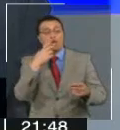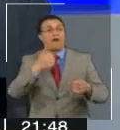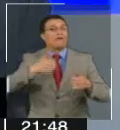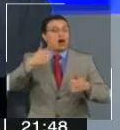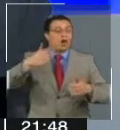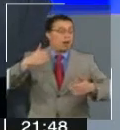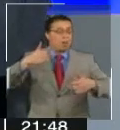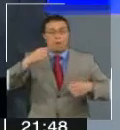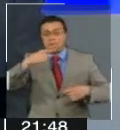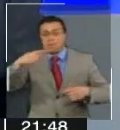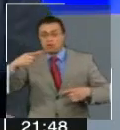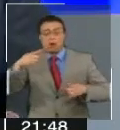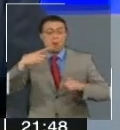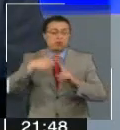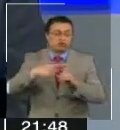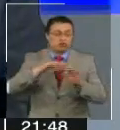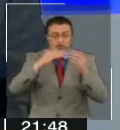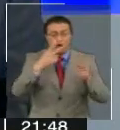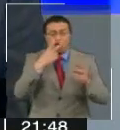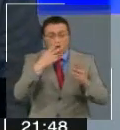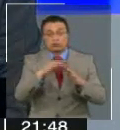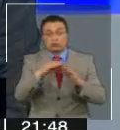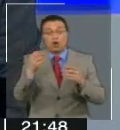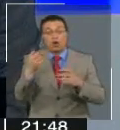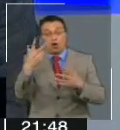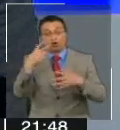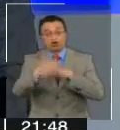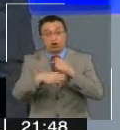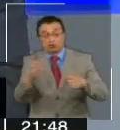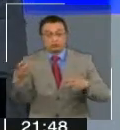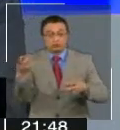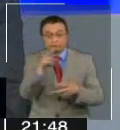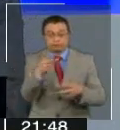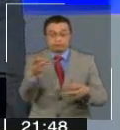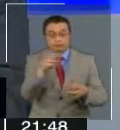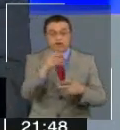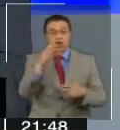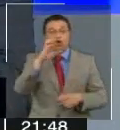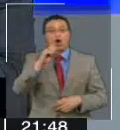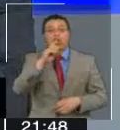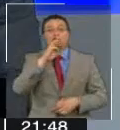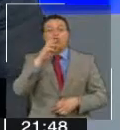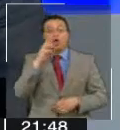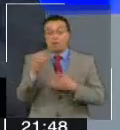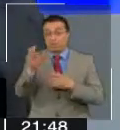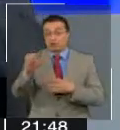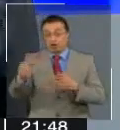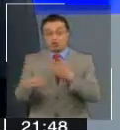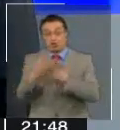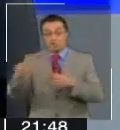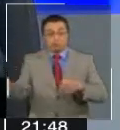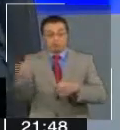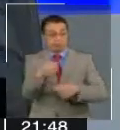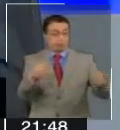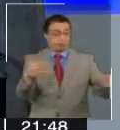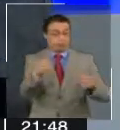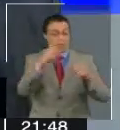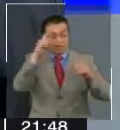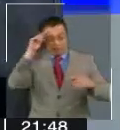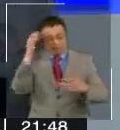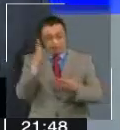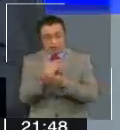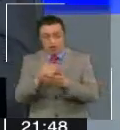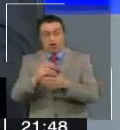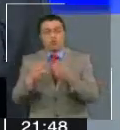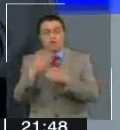tenía, ¿ya? Ahora llega un Contralor cada 8 años, llega con su gente nueva, llega con ideas nuevas,